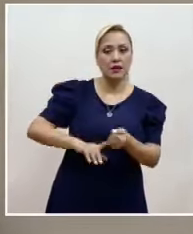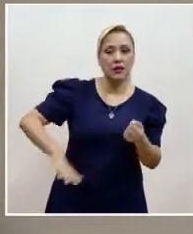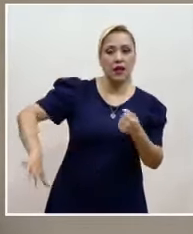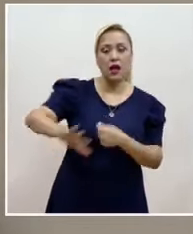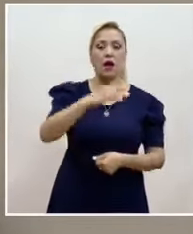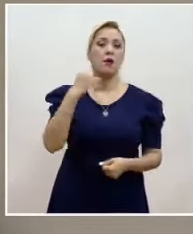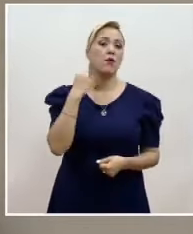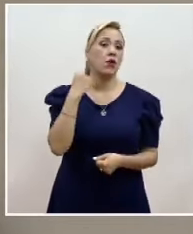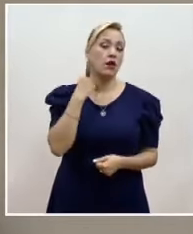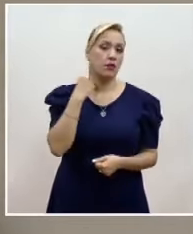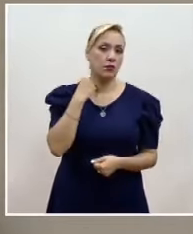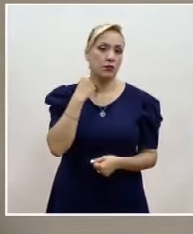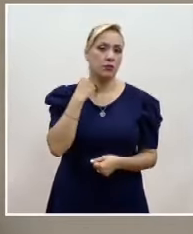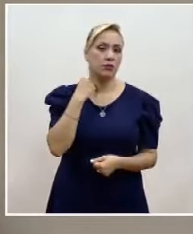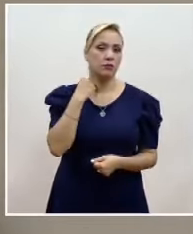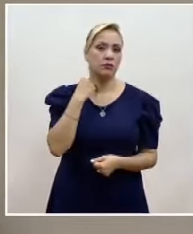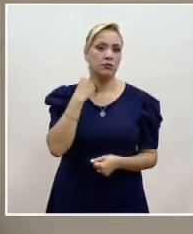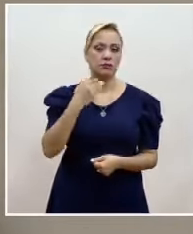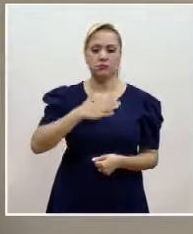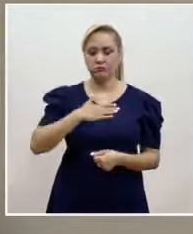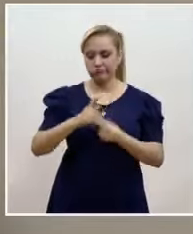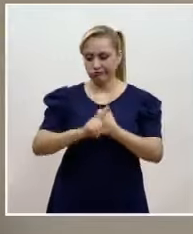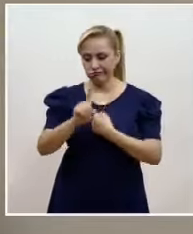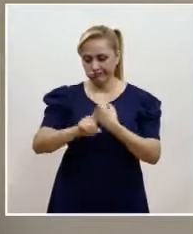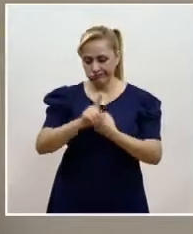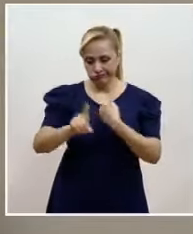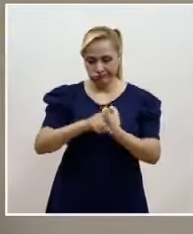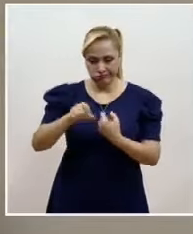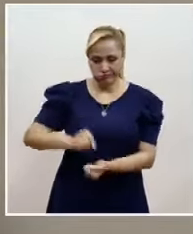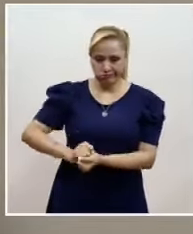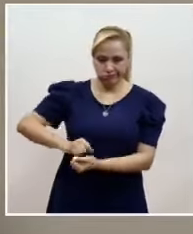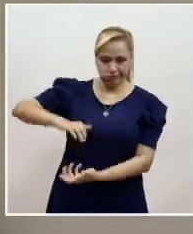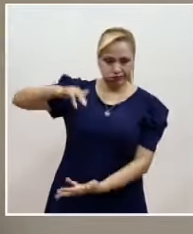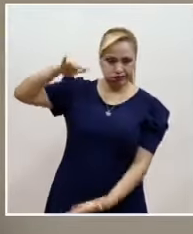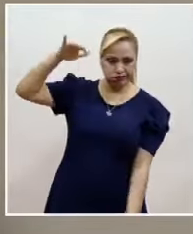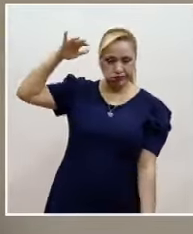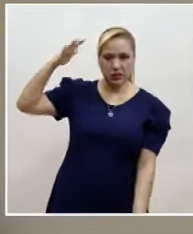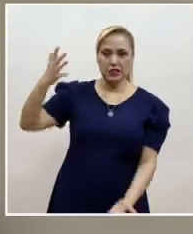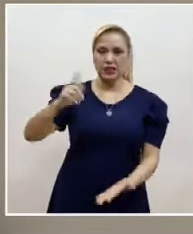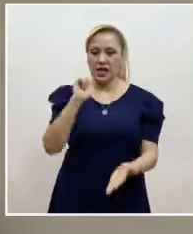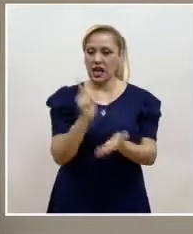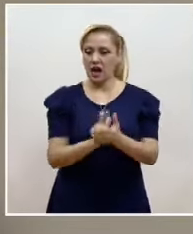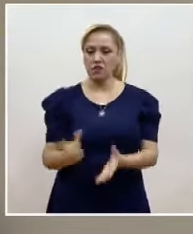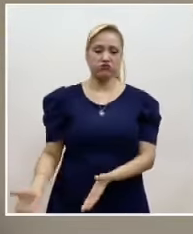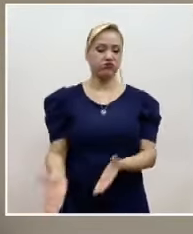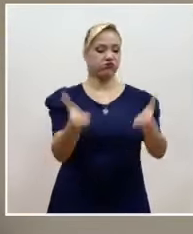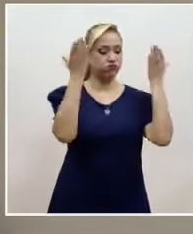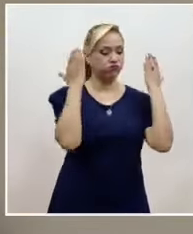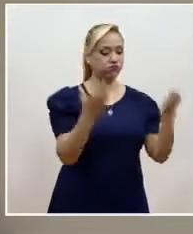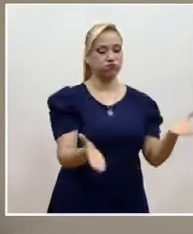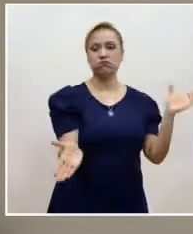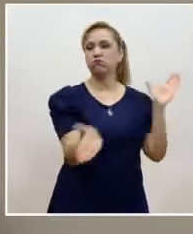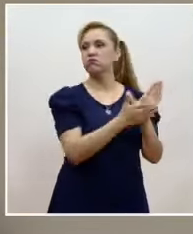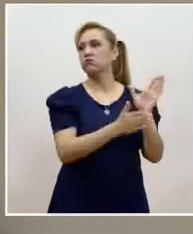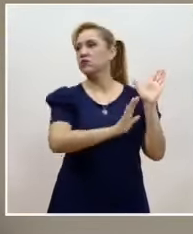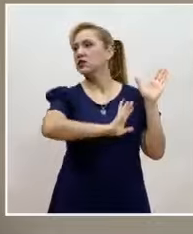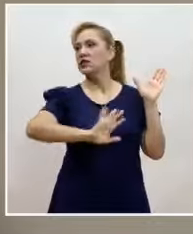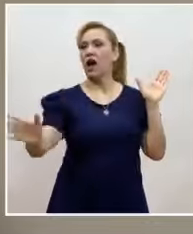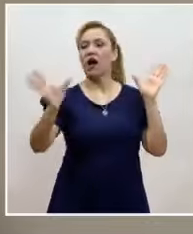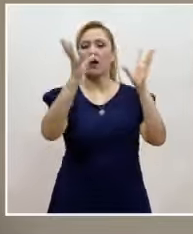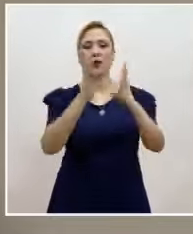jurídica no estamos resolviendo nuestros problemas, ¿no? Porque todo lo queremos resolver con leyes y las leyes por sí mismas no solucionan las